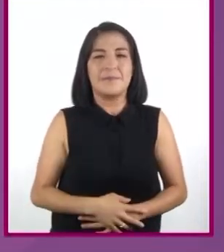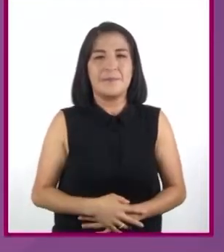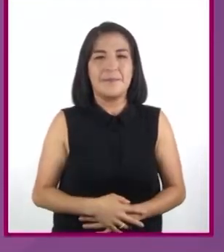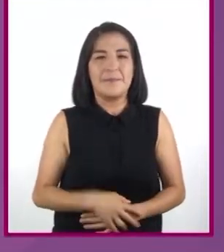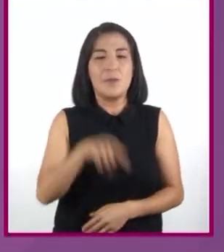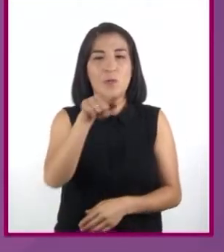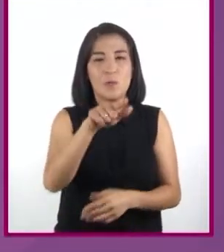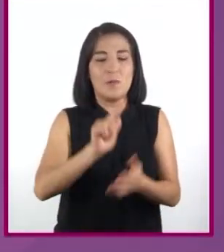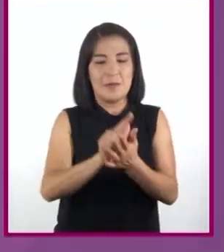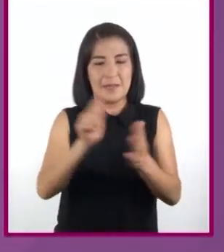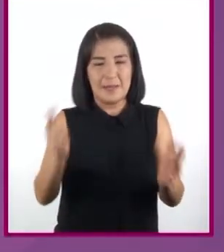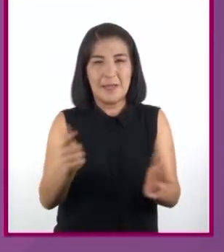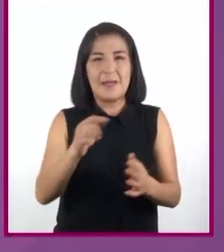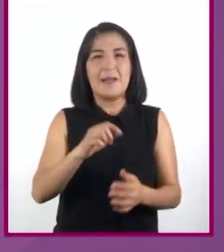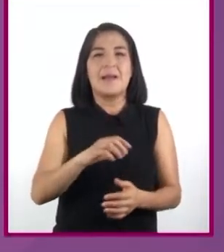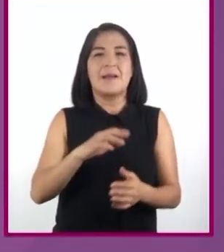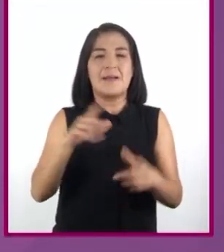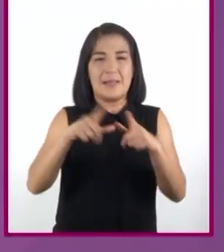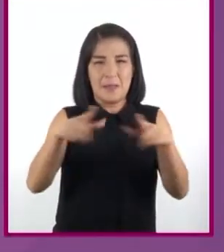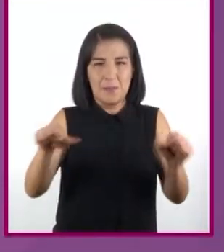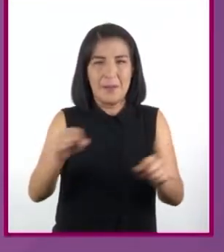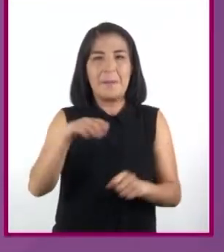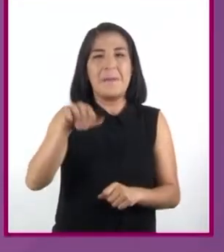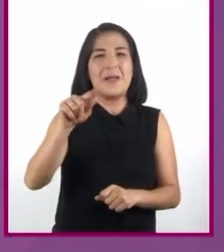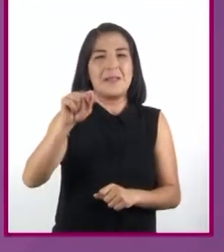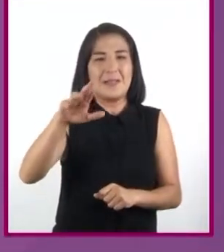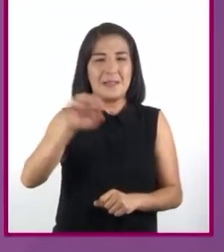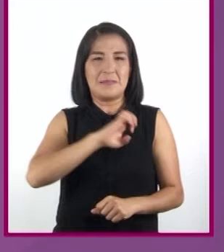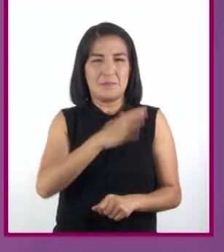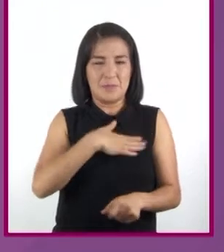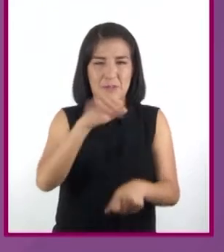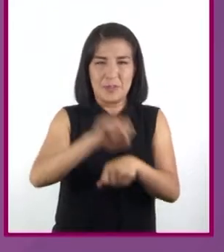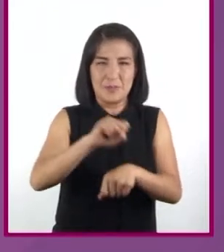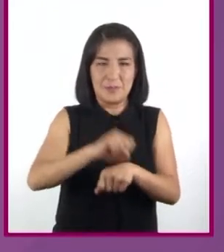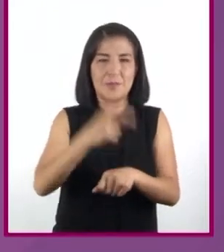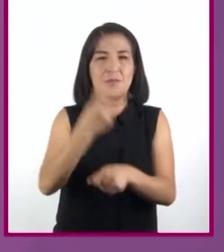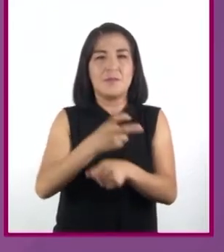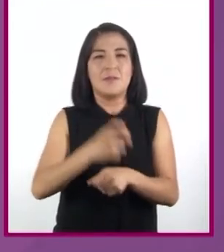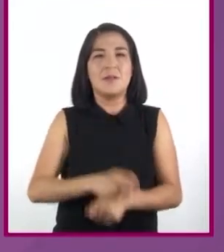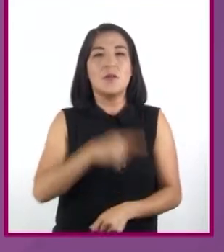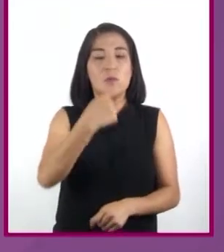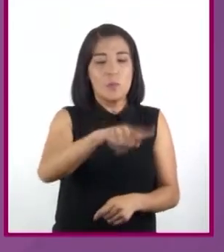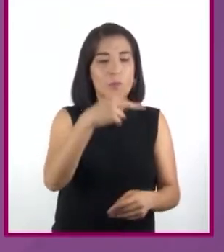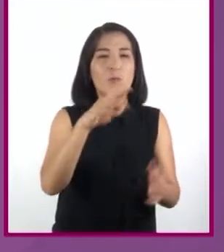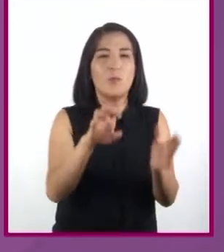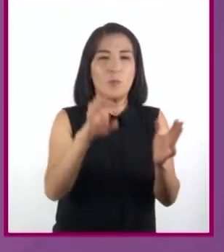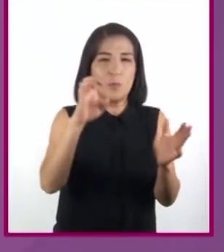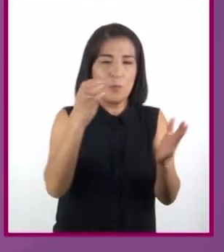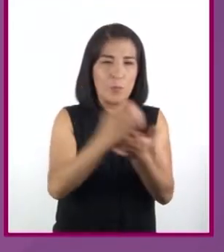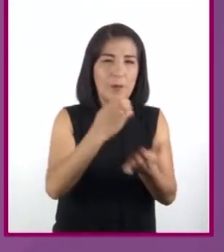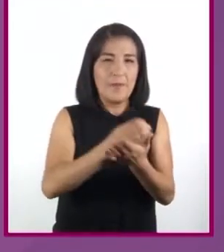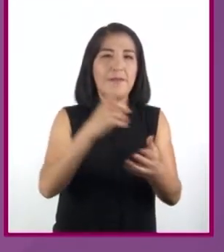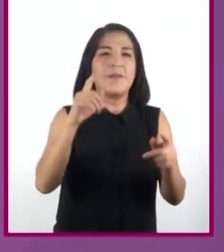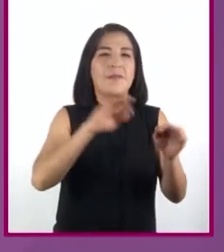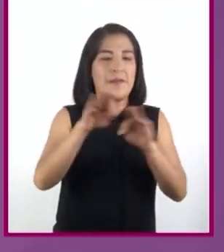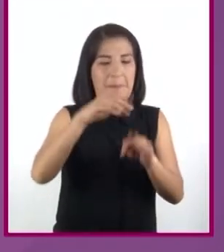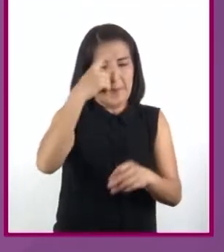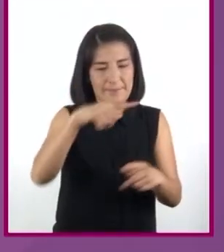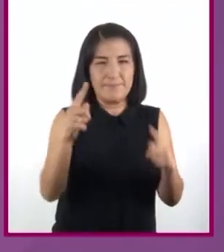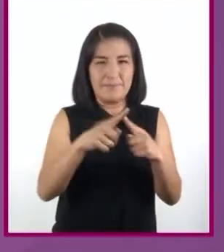Tu libro de texto Lengua Materna Español, segundo grado. Tu cuaderno de trabajo donde realizas las